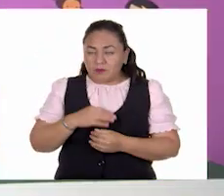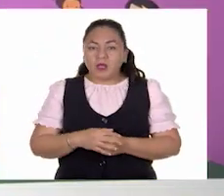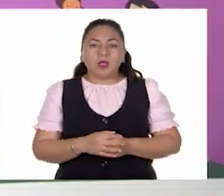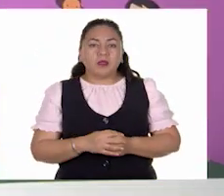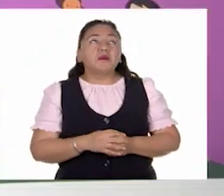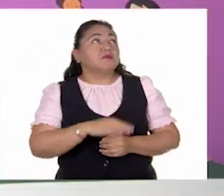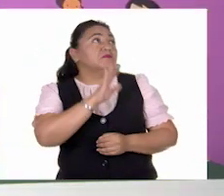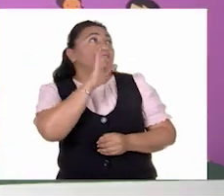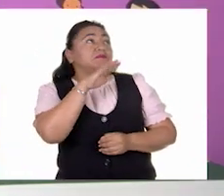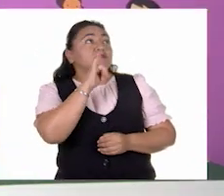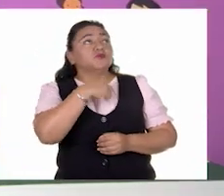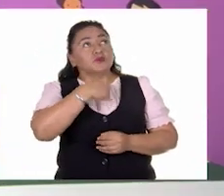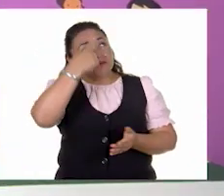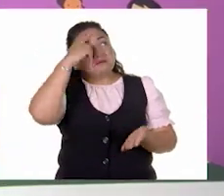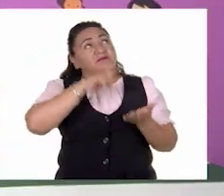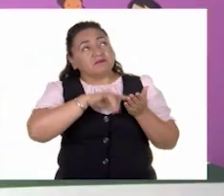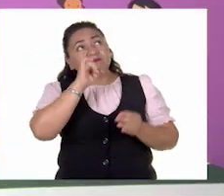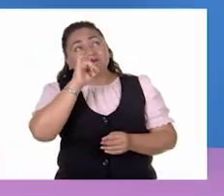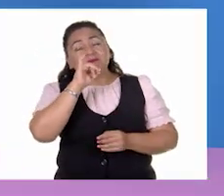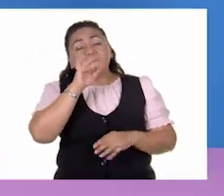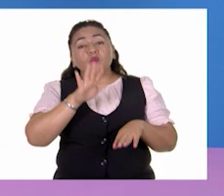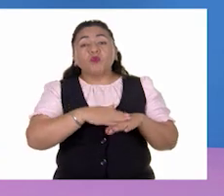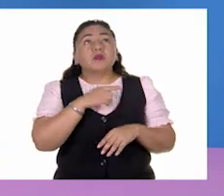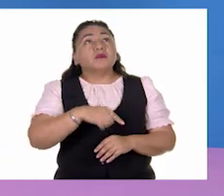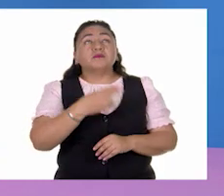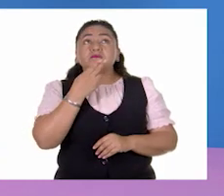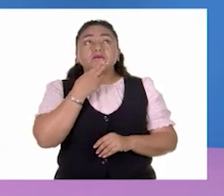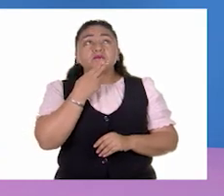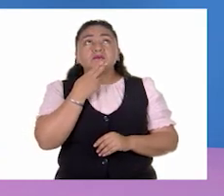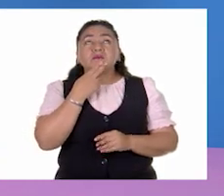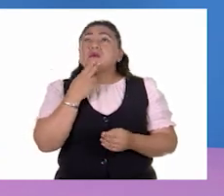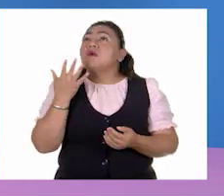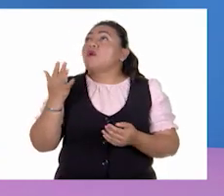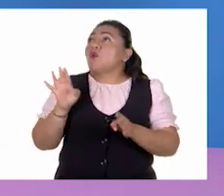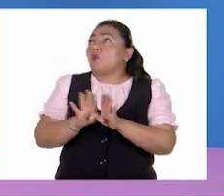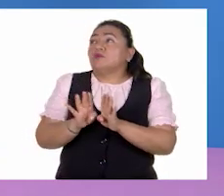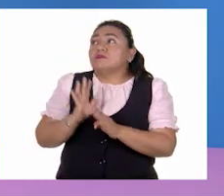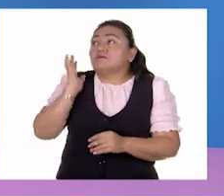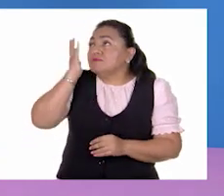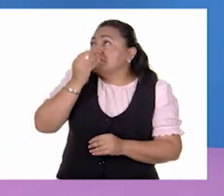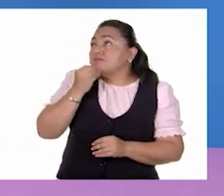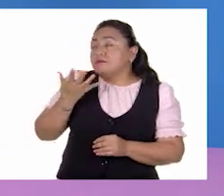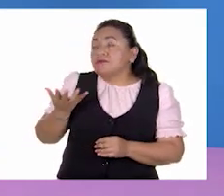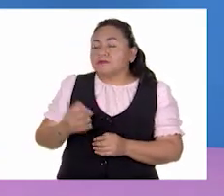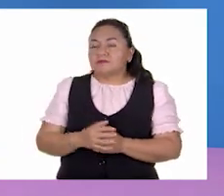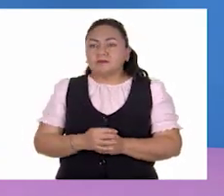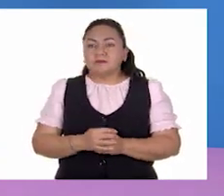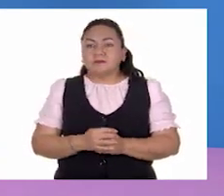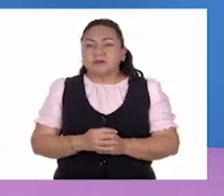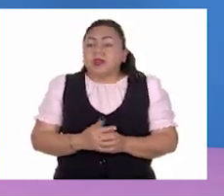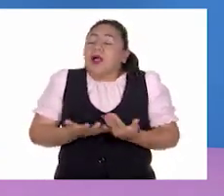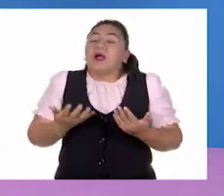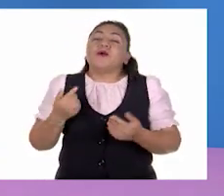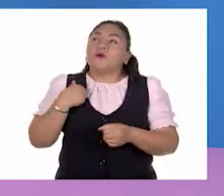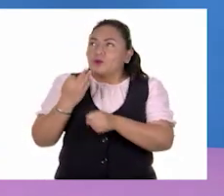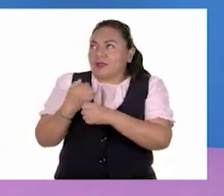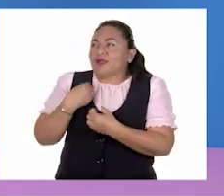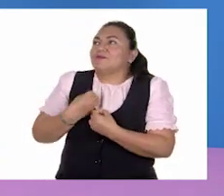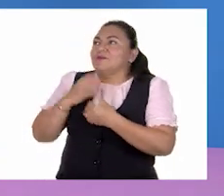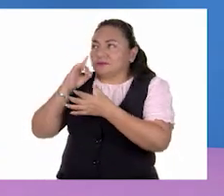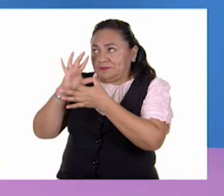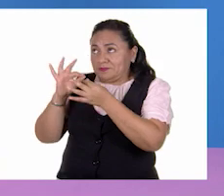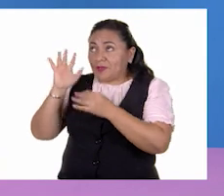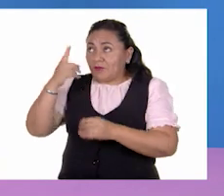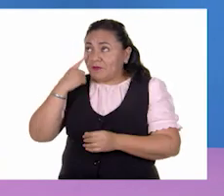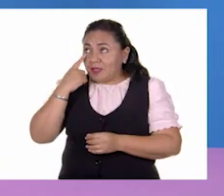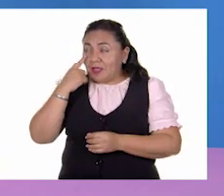sí, Larisa, porque el lenguaje figurado nos sirve para decir cosas bonitas. Ay, les voy a contar algo. Fíjense